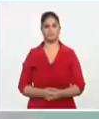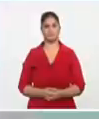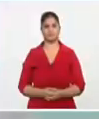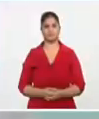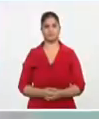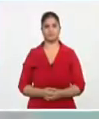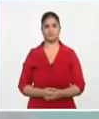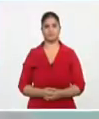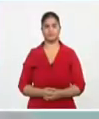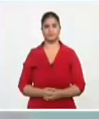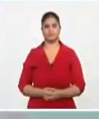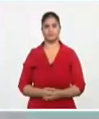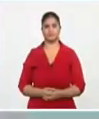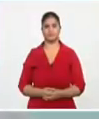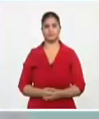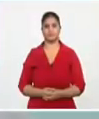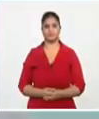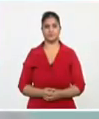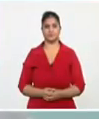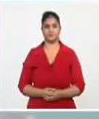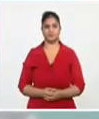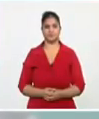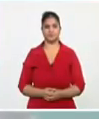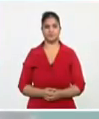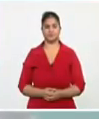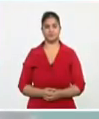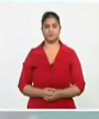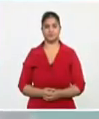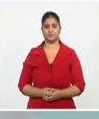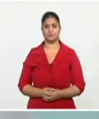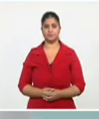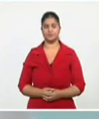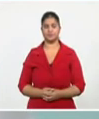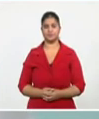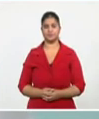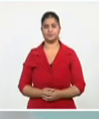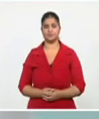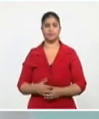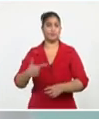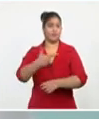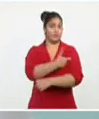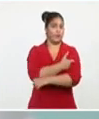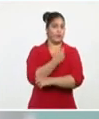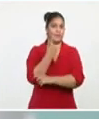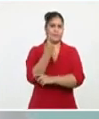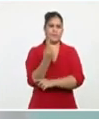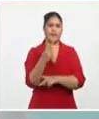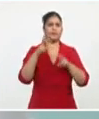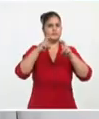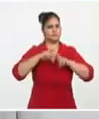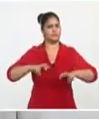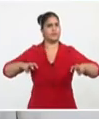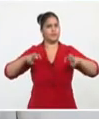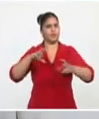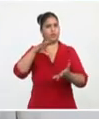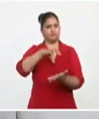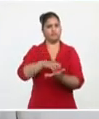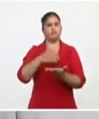Era la primera exposición de seres humanos de este candidato vacunal. Y bueno, ahí se estaba evaluando fundamentalmente seguridad.